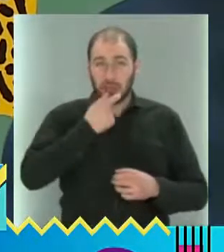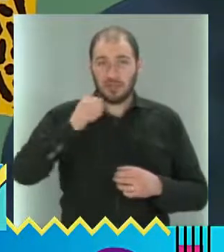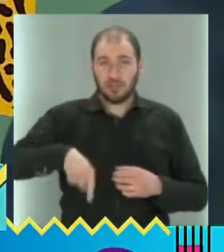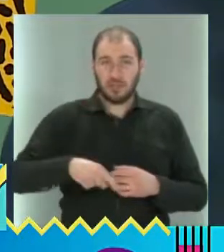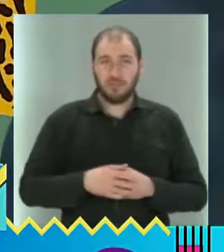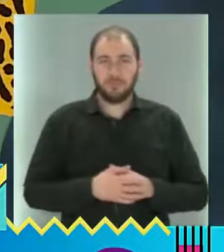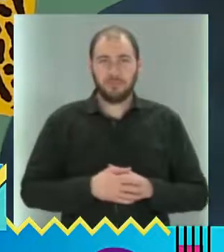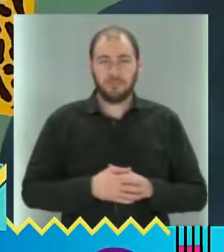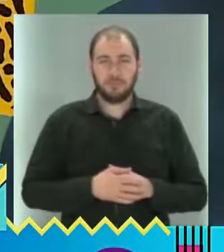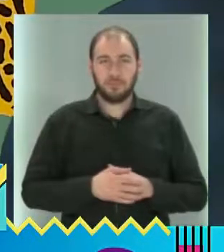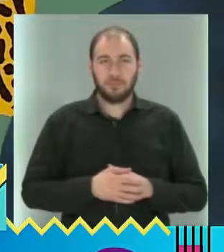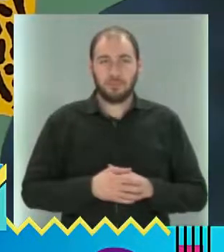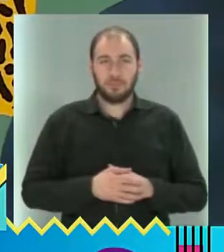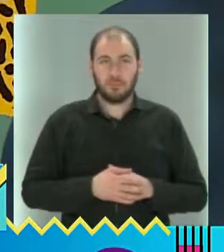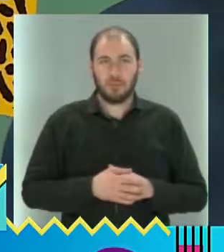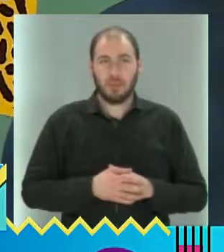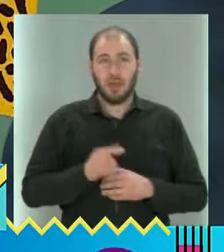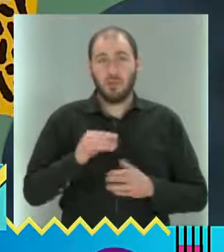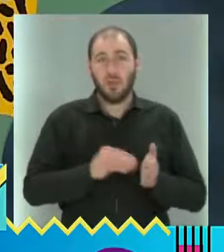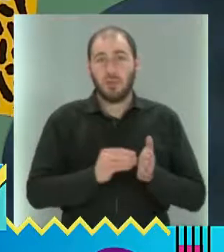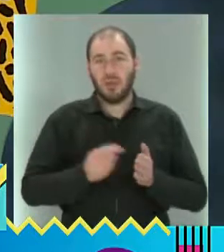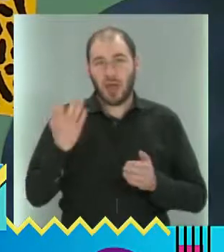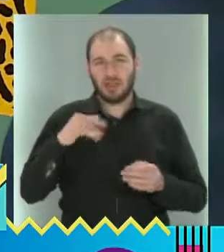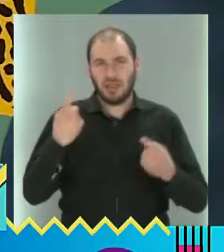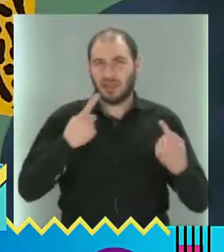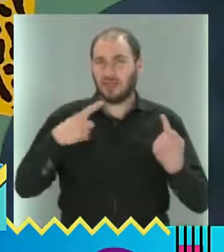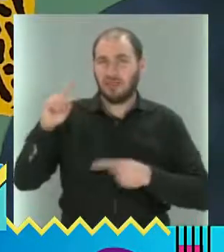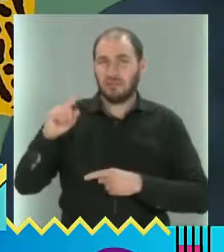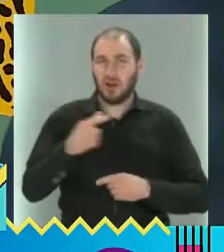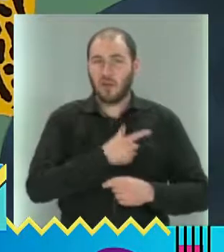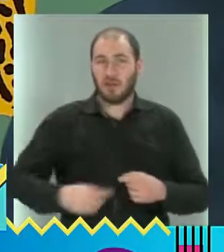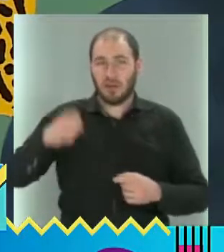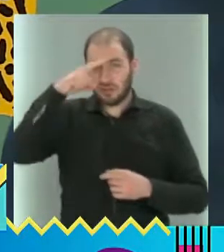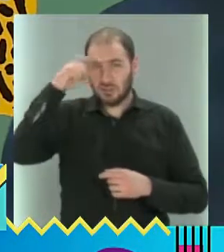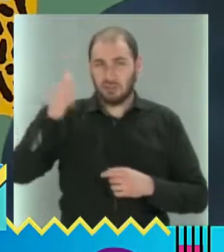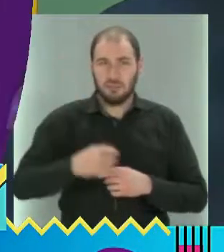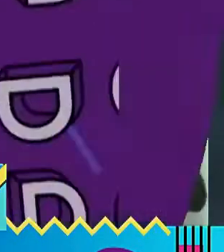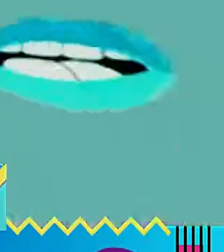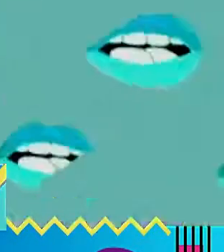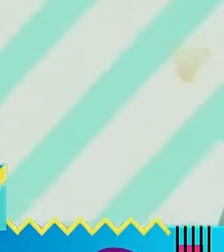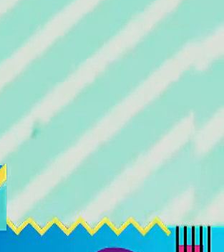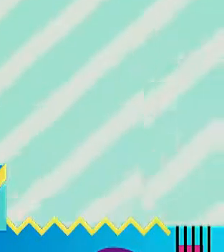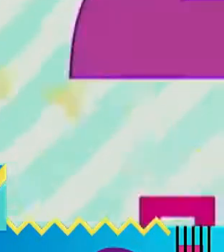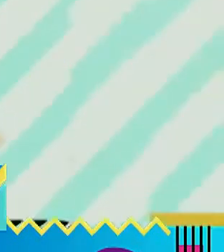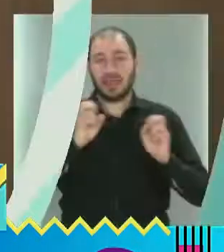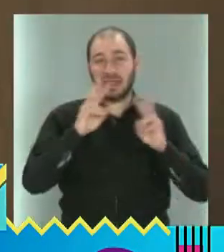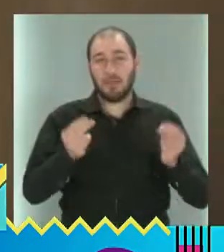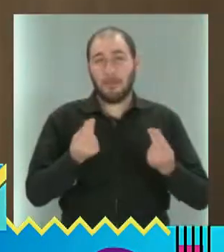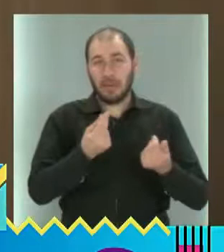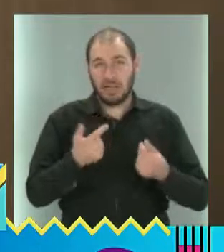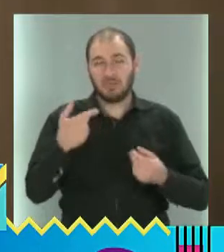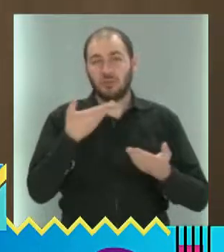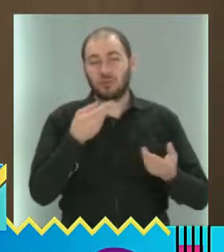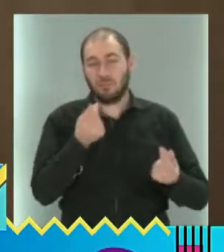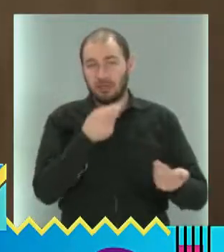justamente en su momento marcó algunas diferencias con el gobierno nacional, justamente tema precios, tema tarifas y